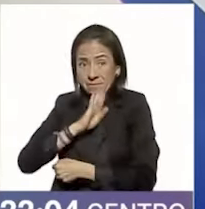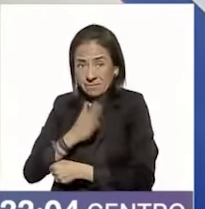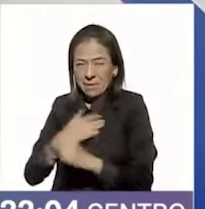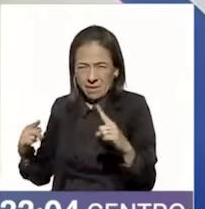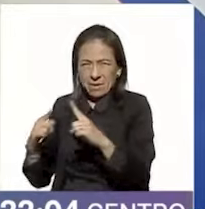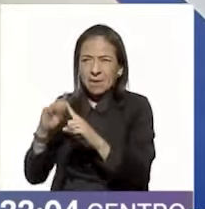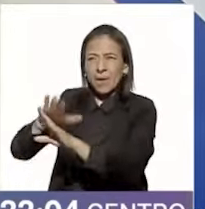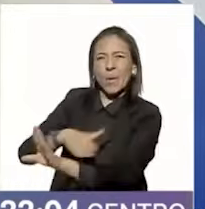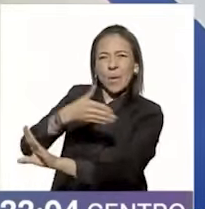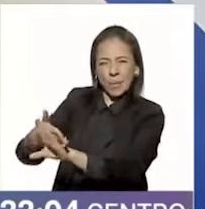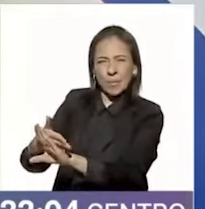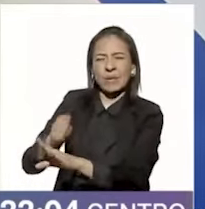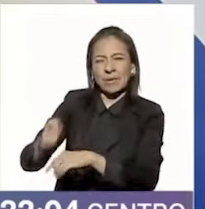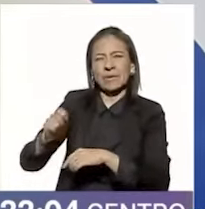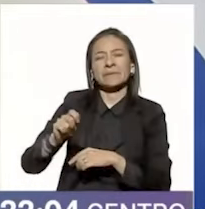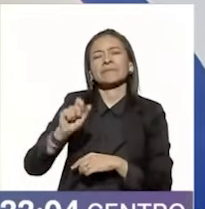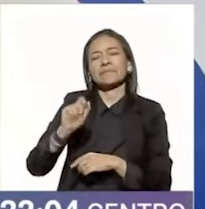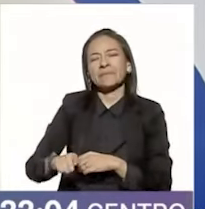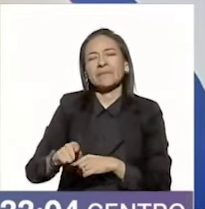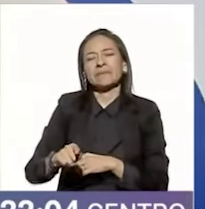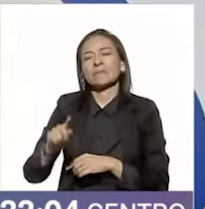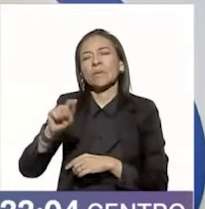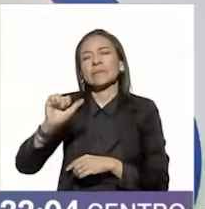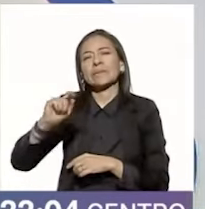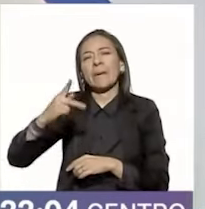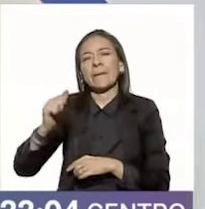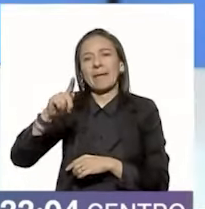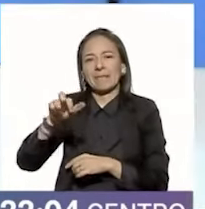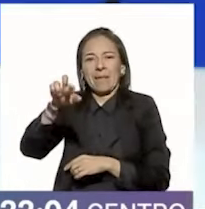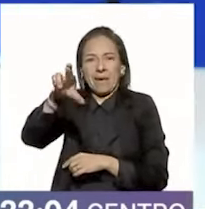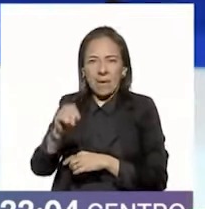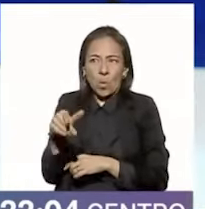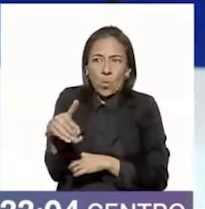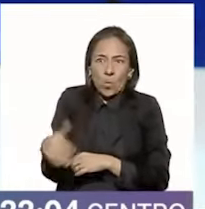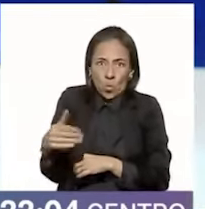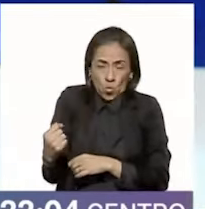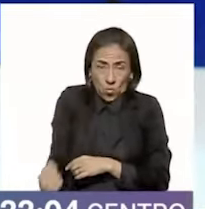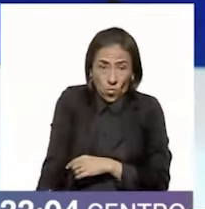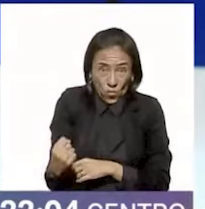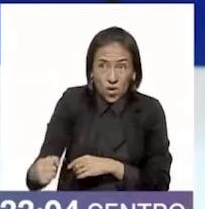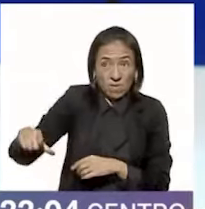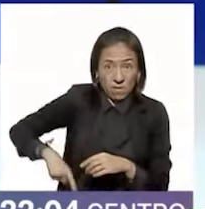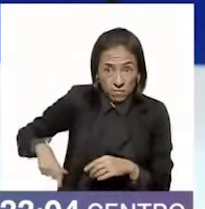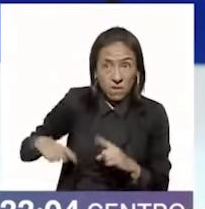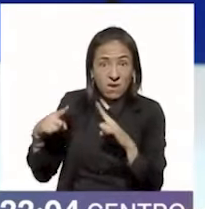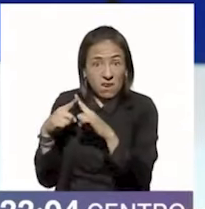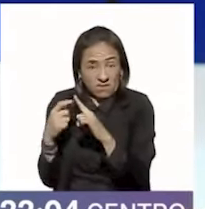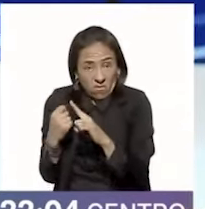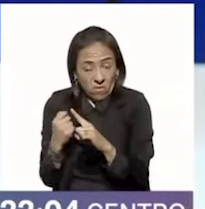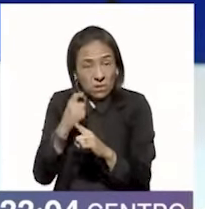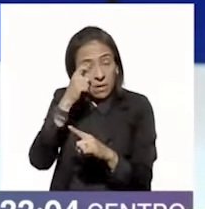de Rodríguez Zapatero fue el gran ariete contra el gobierno. Claro. La Iglesia. Y se pusieron en contra del